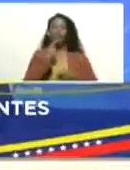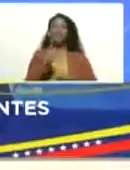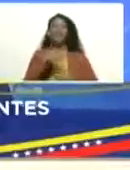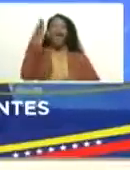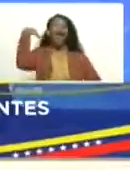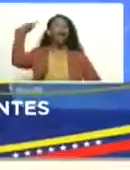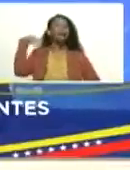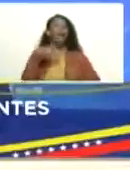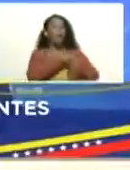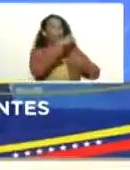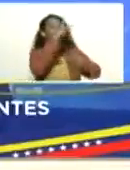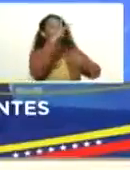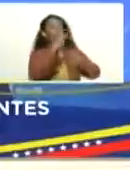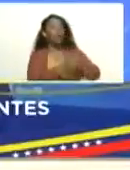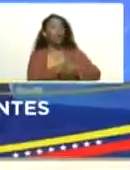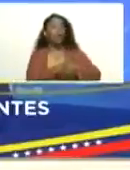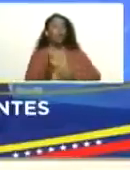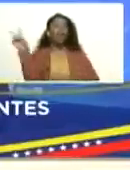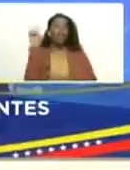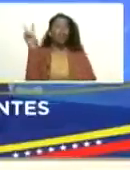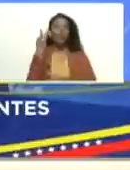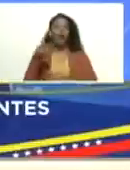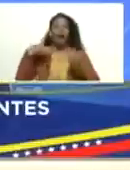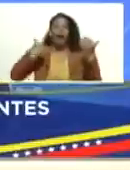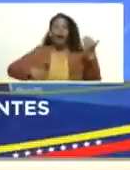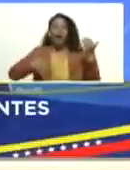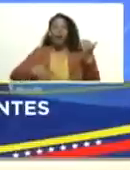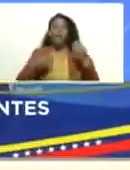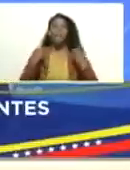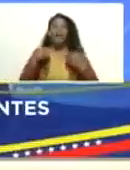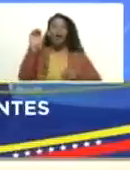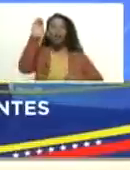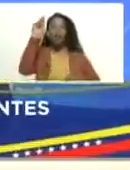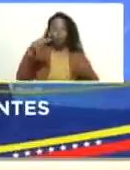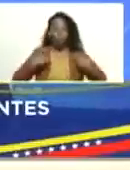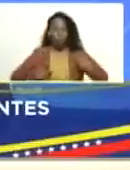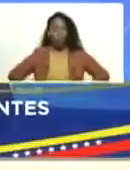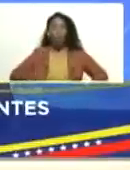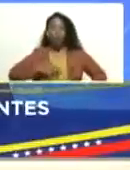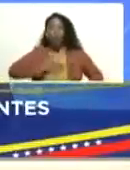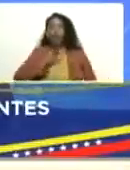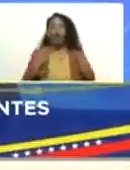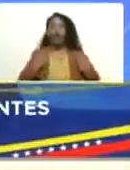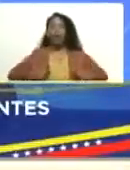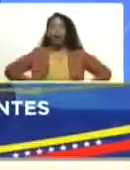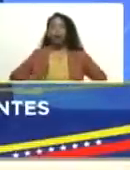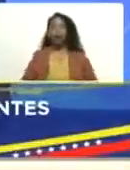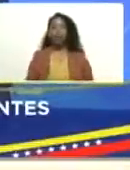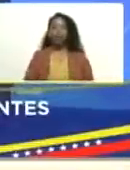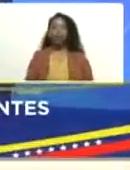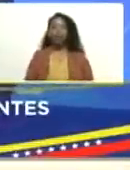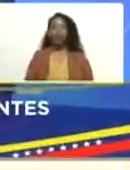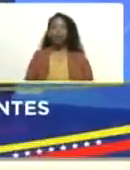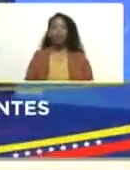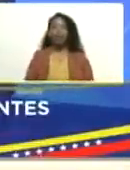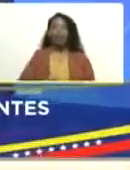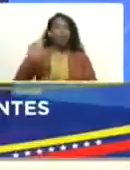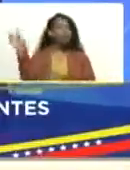venezolano, Ali Primera, para que sea humana la humanidad. Y Venezuela,